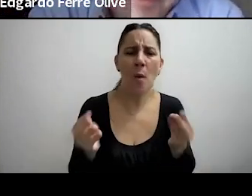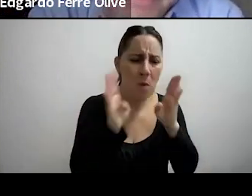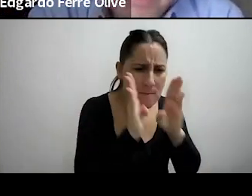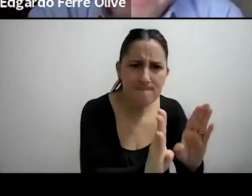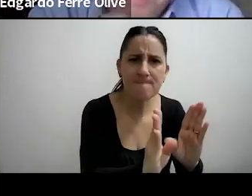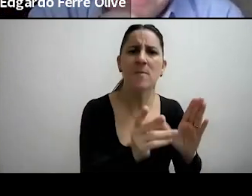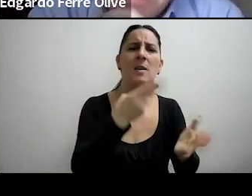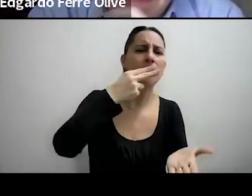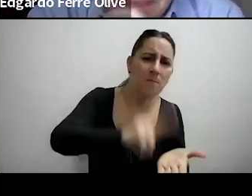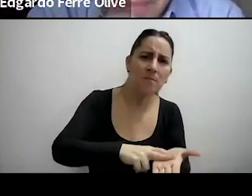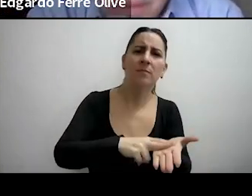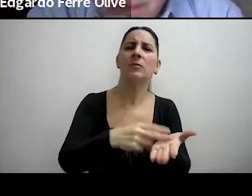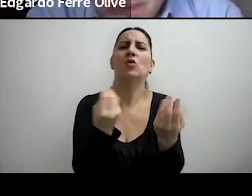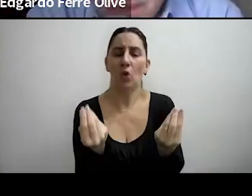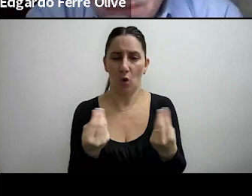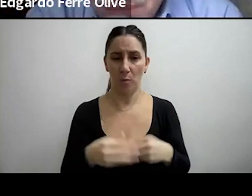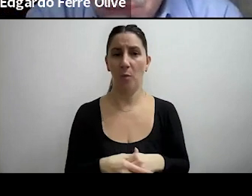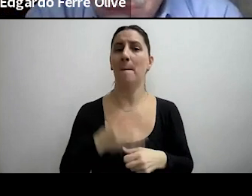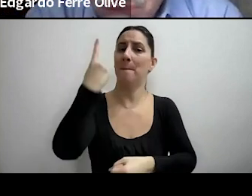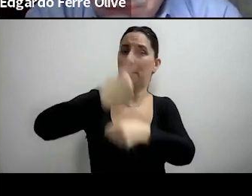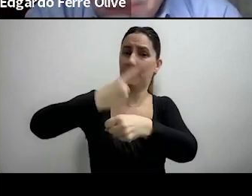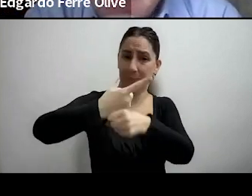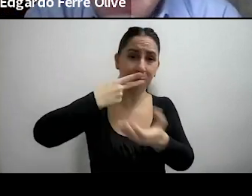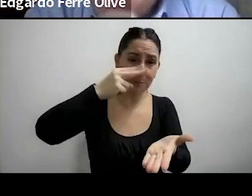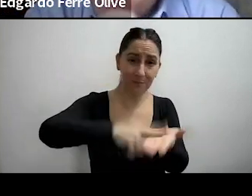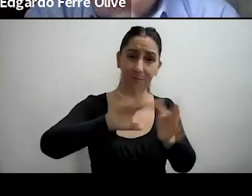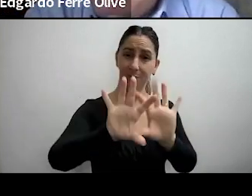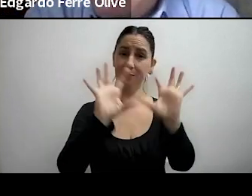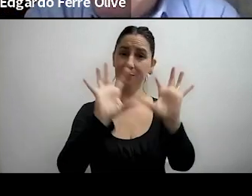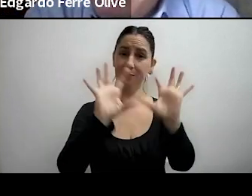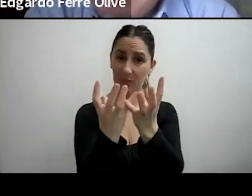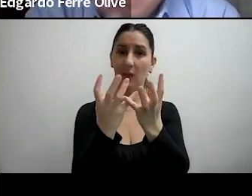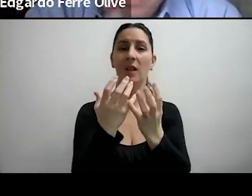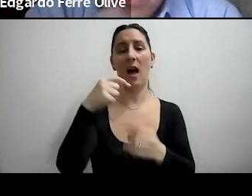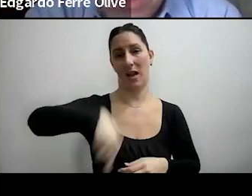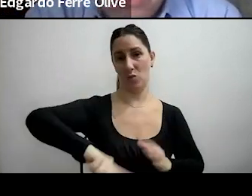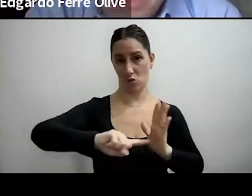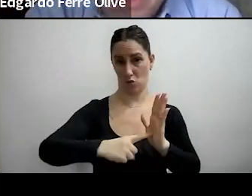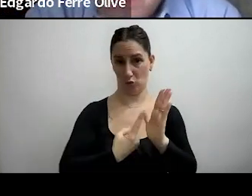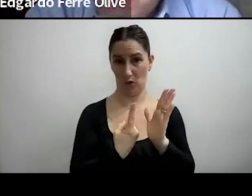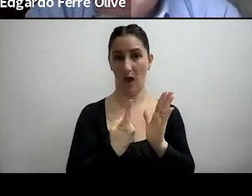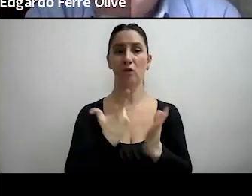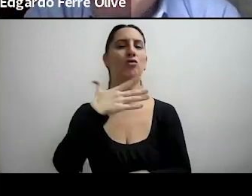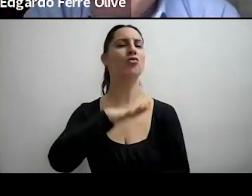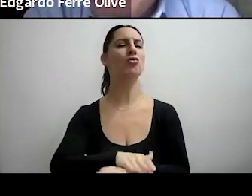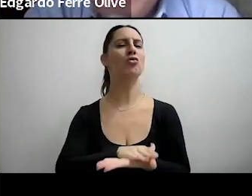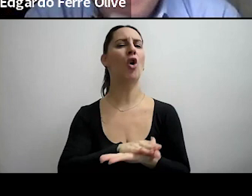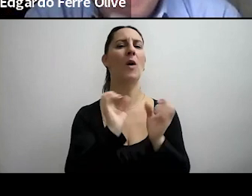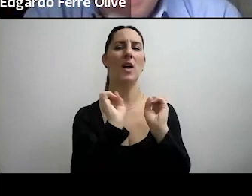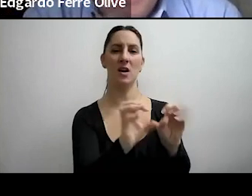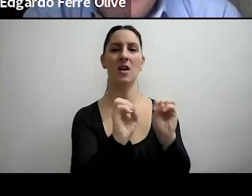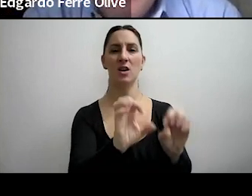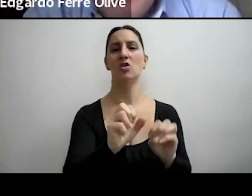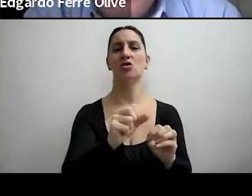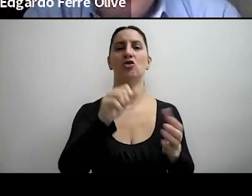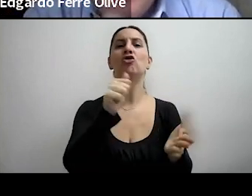de los primeros gravámenes ambientales que se ha producido en nuestro país ha sido en la Ciudad Autónoma de Buenos Aires, con relación a residuos sólidos, por ejemplo.